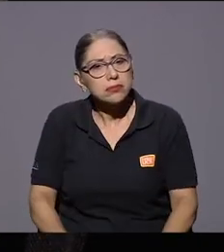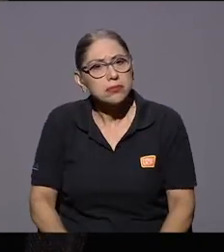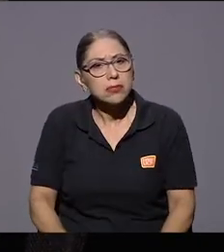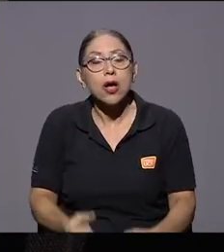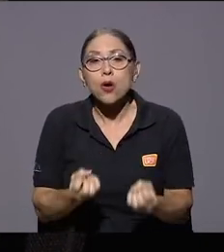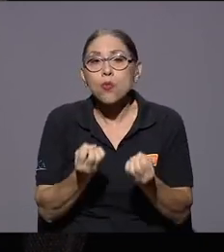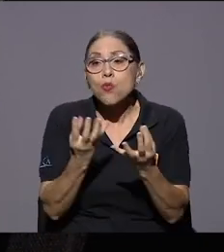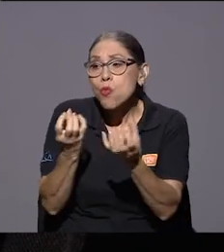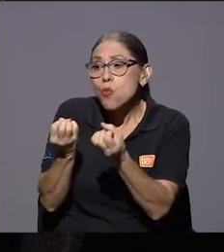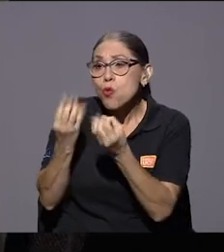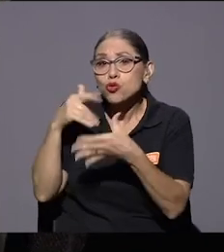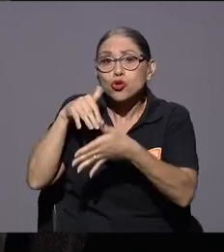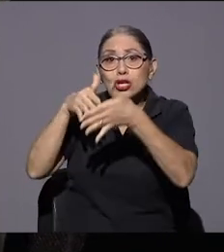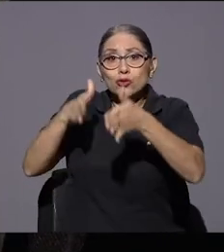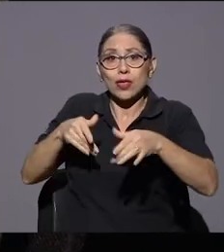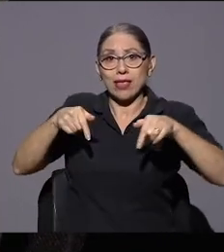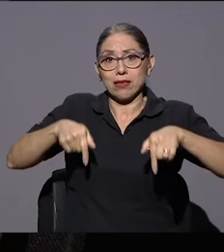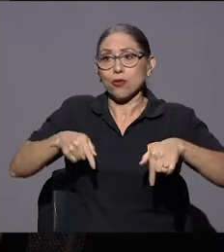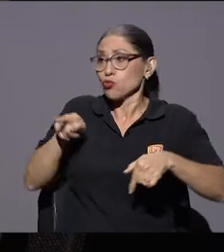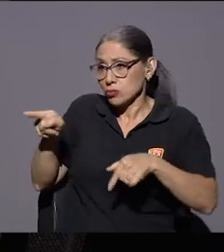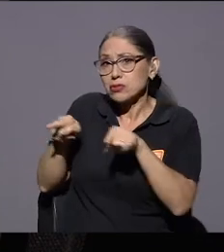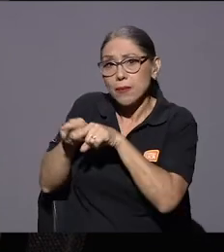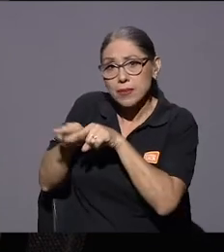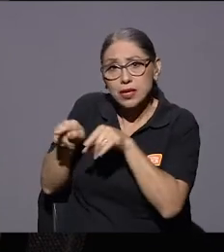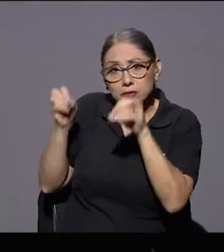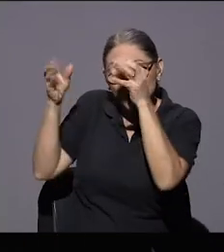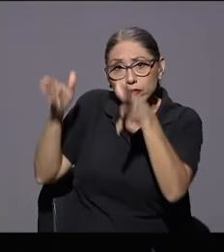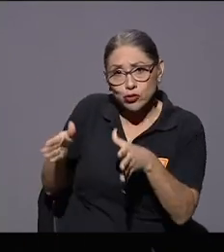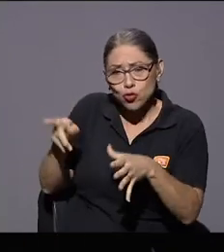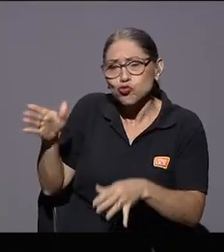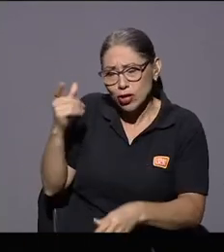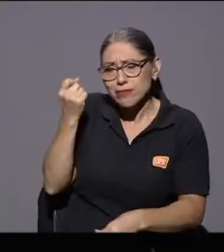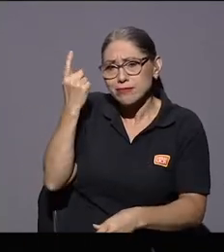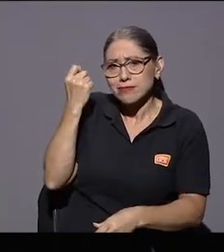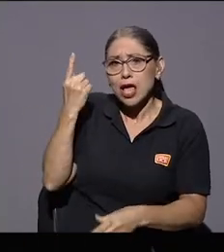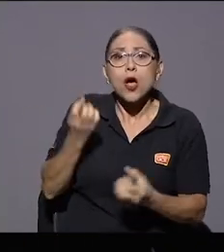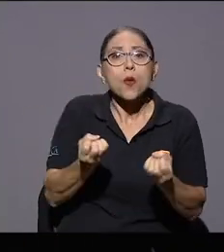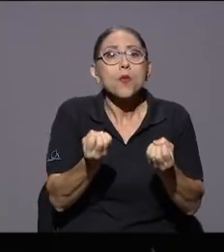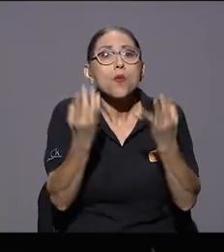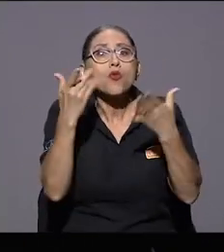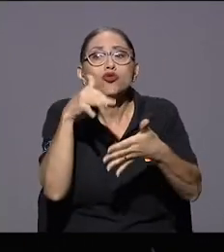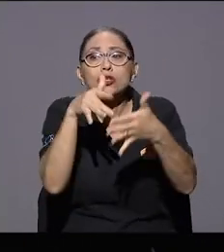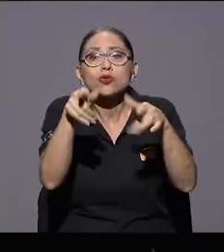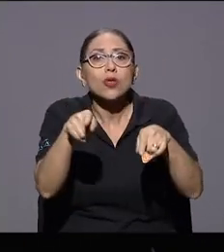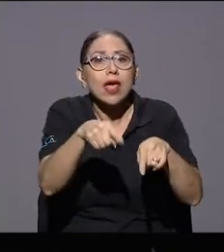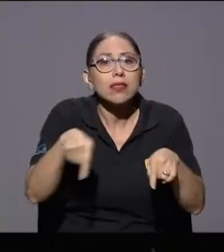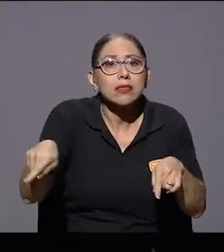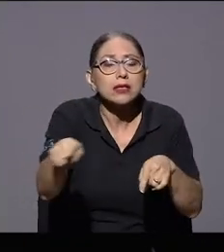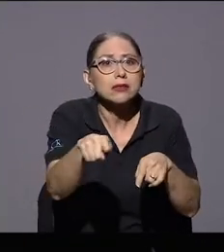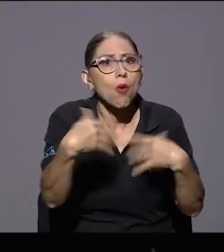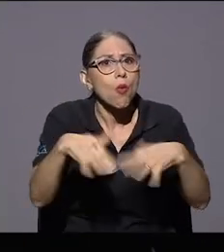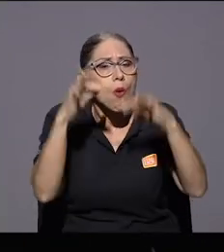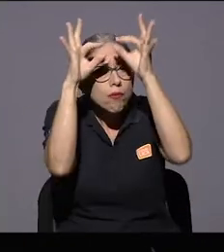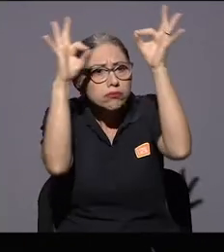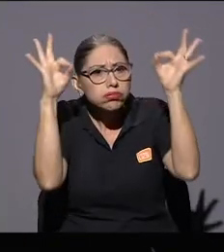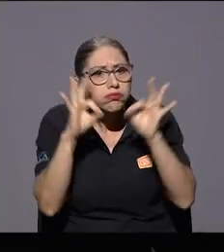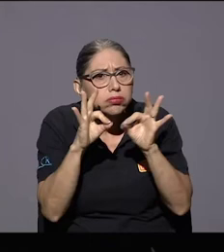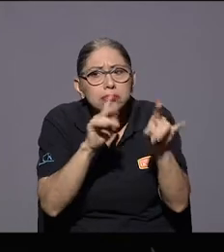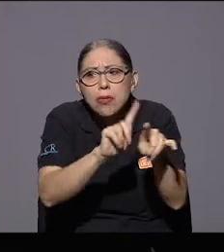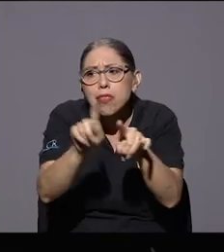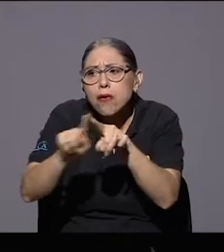nuestros estudiantes, pues también sus profesores, lo conoces perfectamente, destacan en todos los campos de las ciencias en Costa Rica, pero